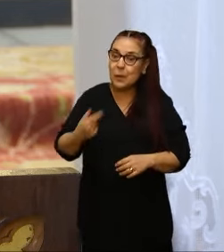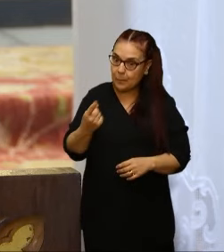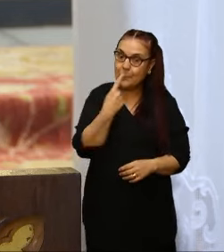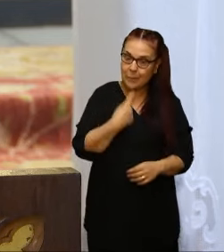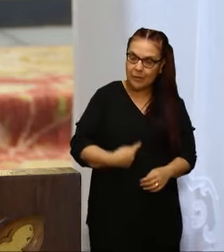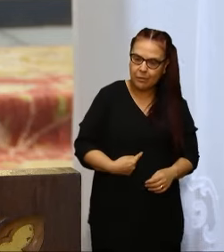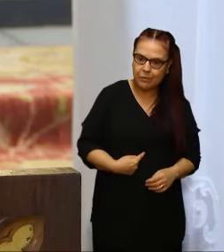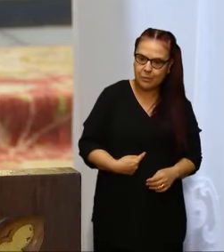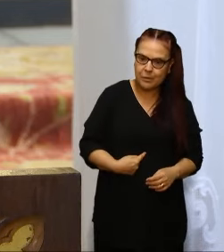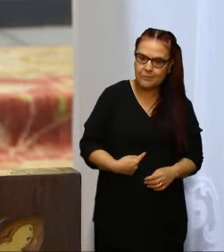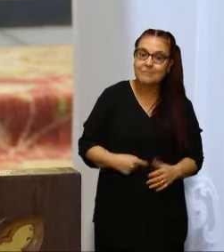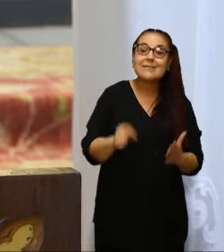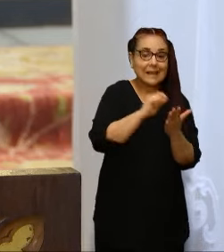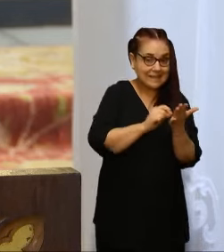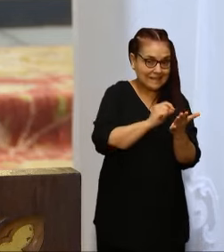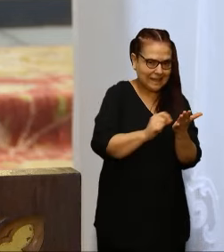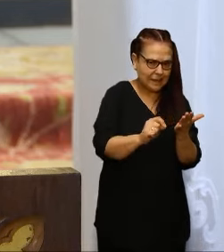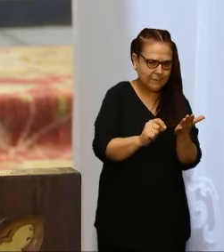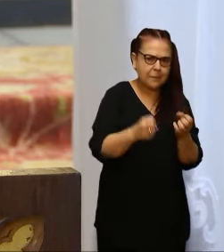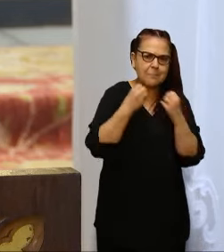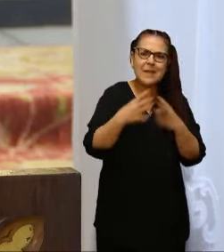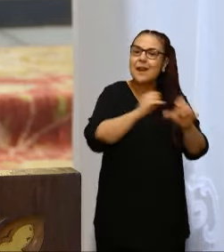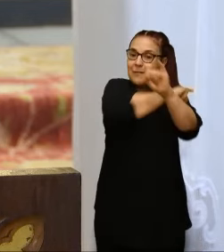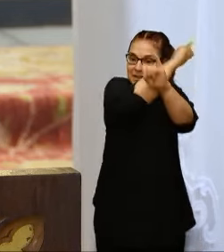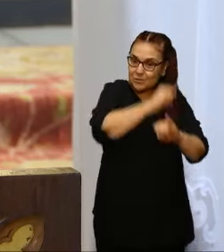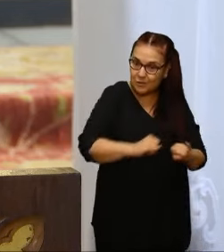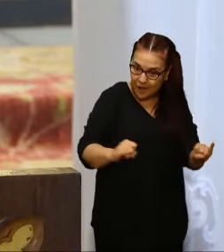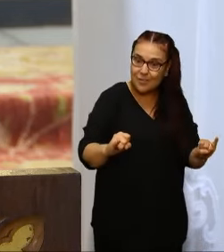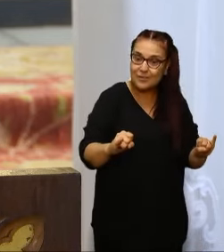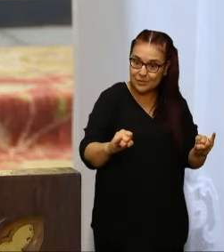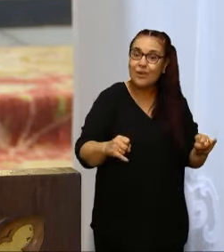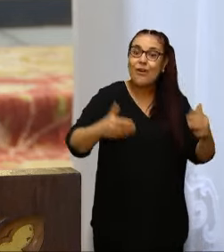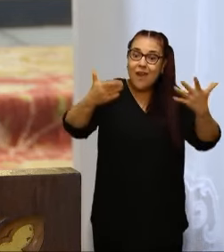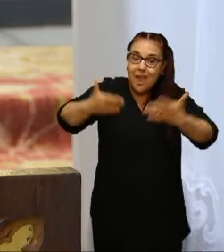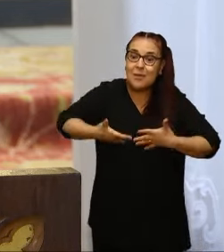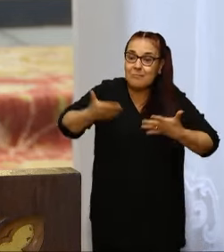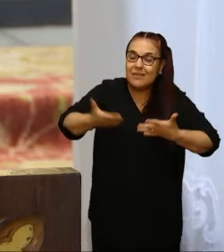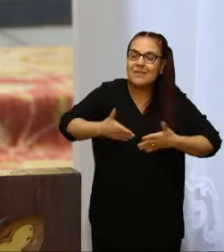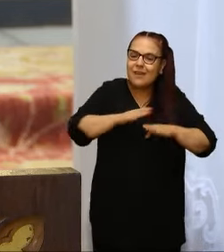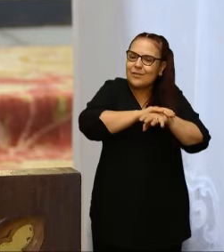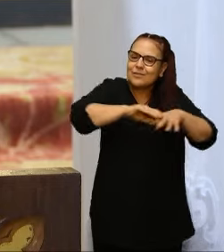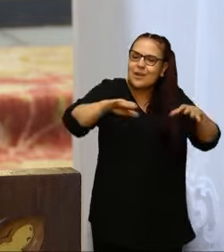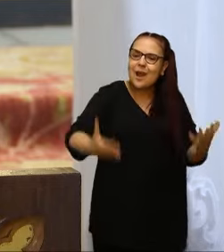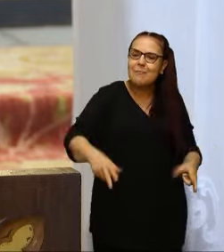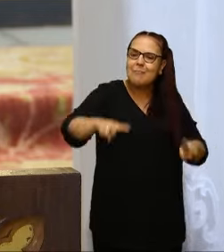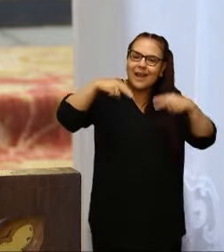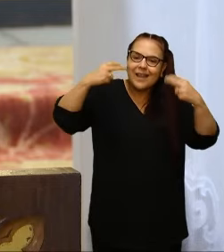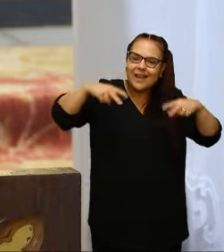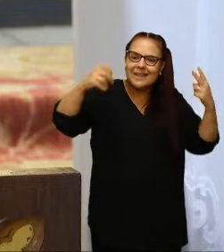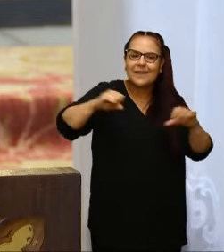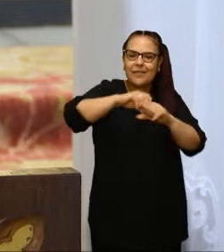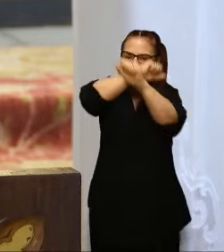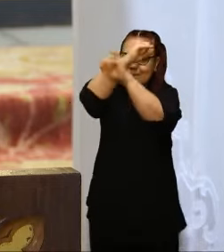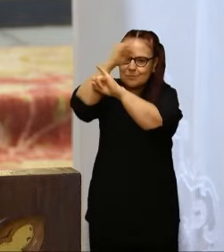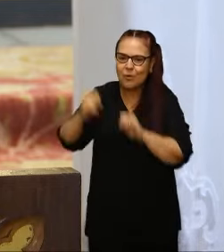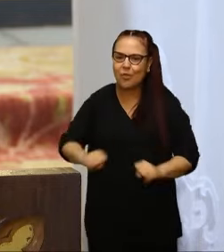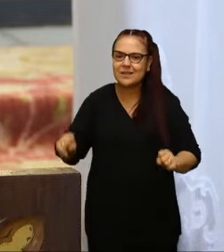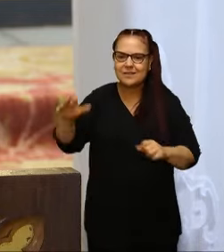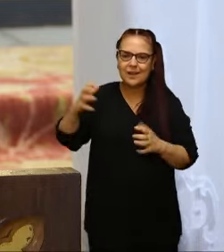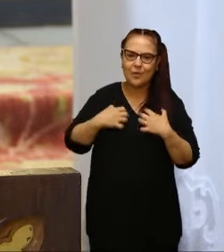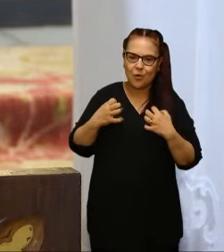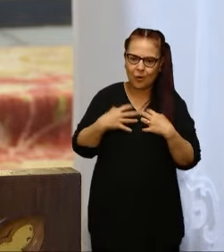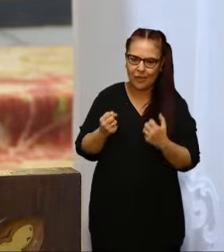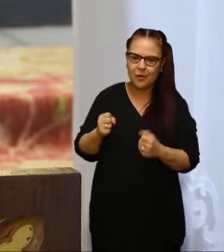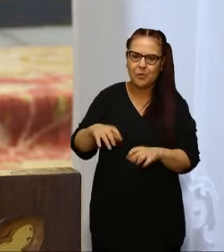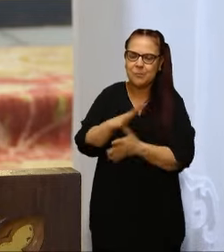dijo: Escribe, bienaventurados los invitados al banquete de las bodas del Cordero. Palabra